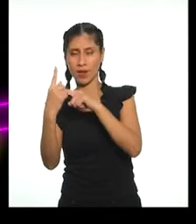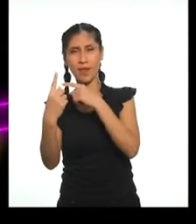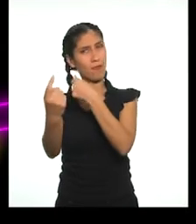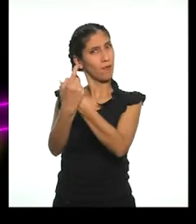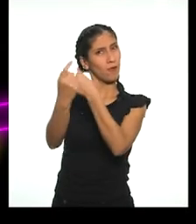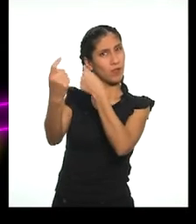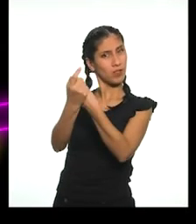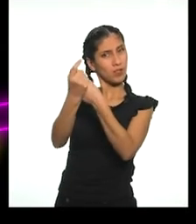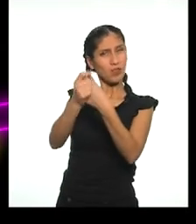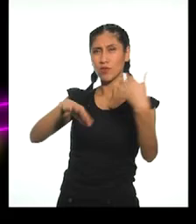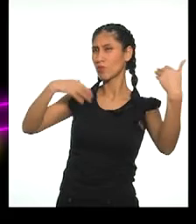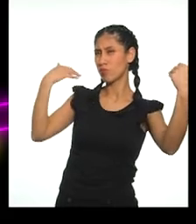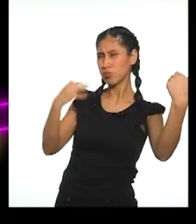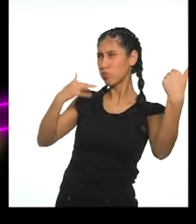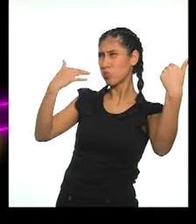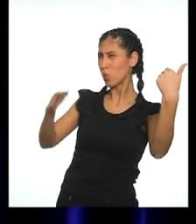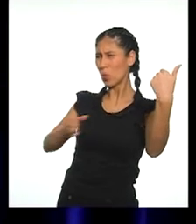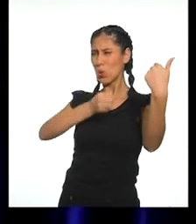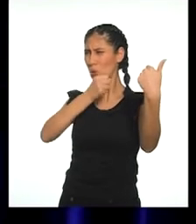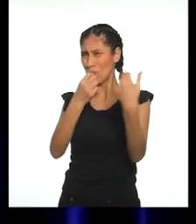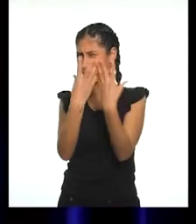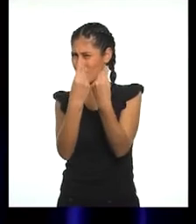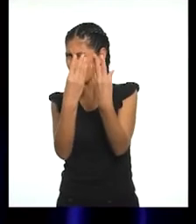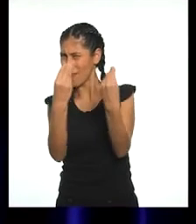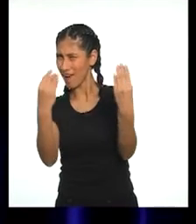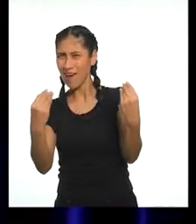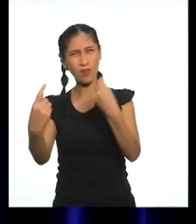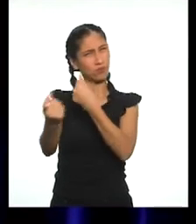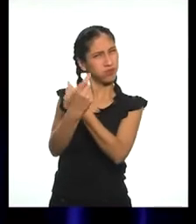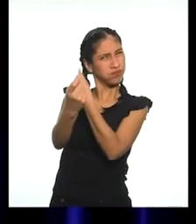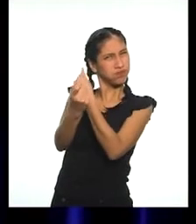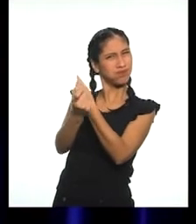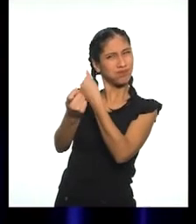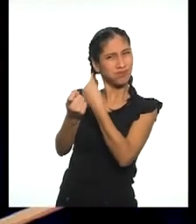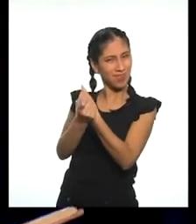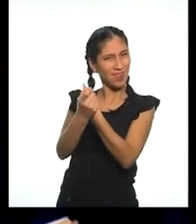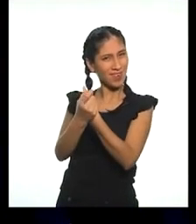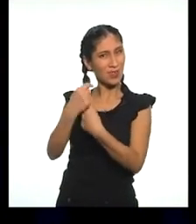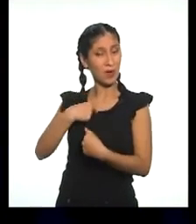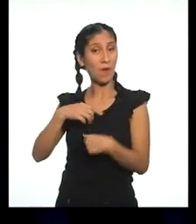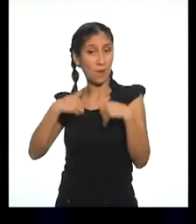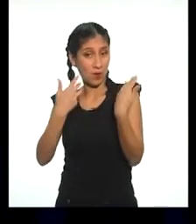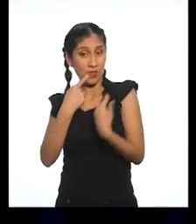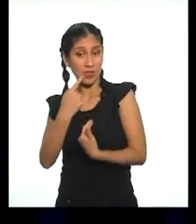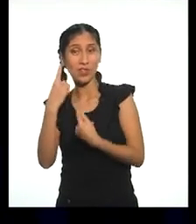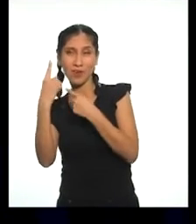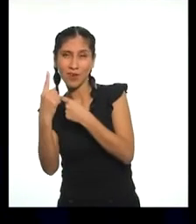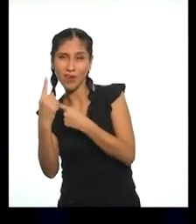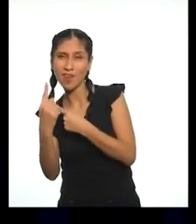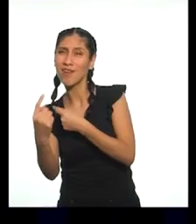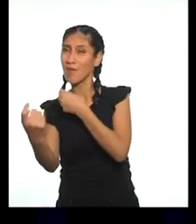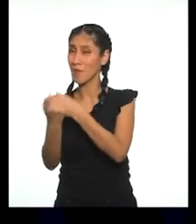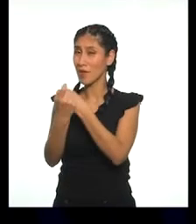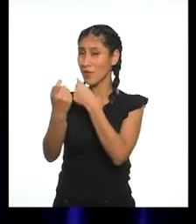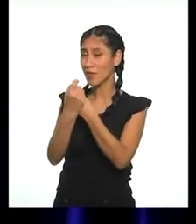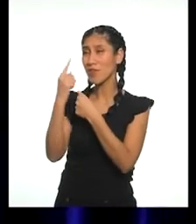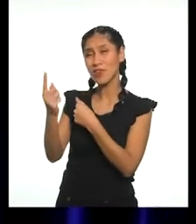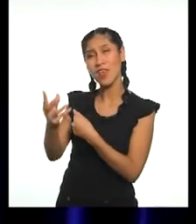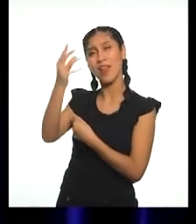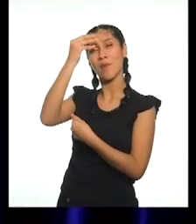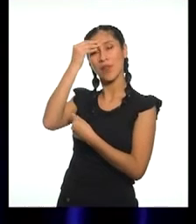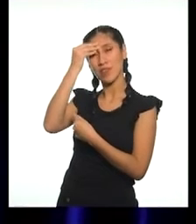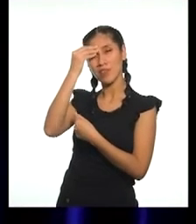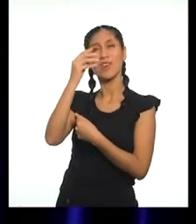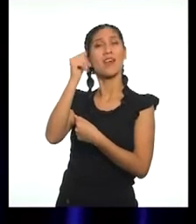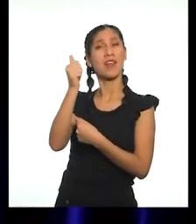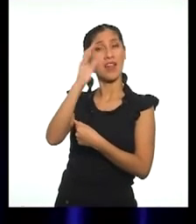veces, muchas veces. Podría decir tranquilamente que con él aprendí el abecedario.